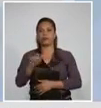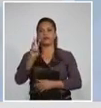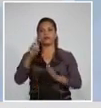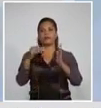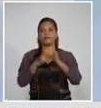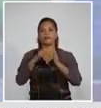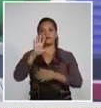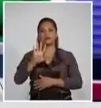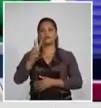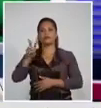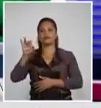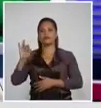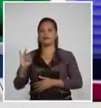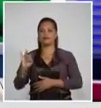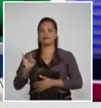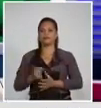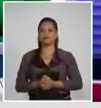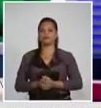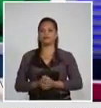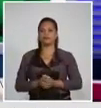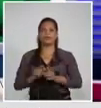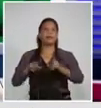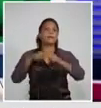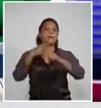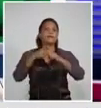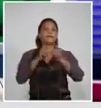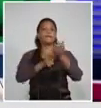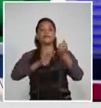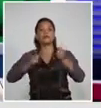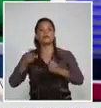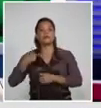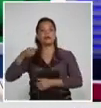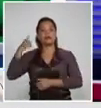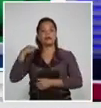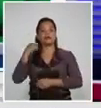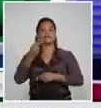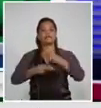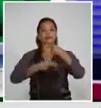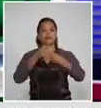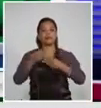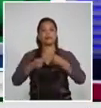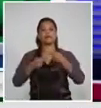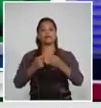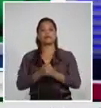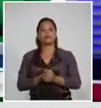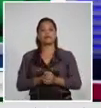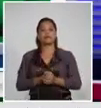3.527. Por provincia, ayer se procesaron,